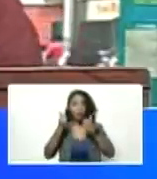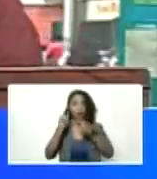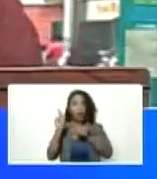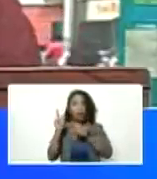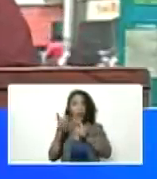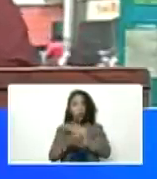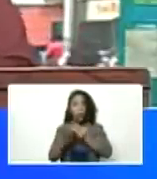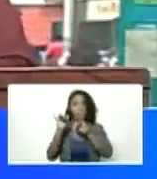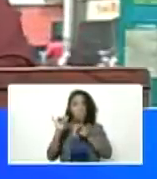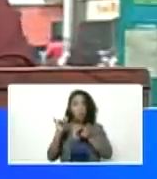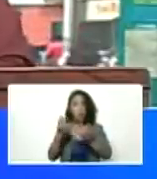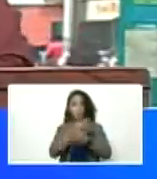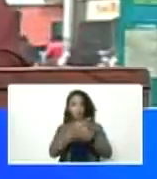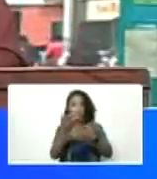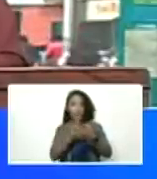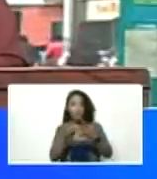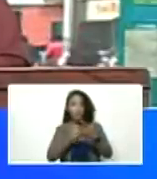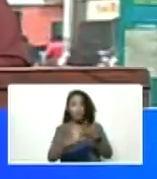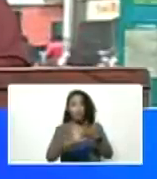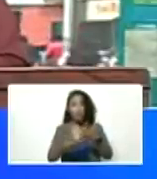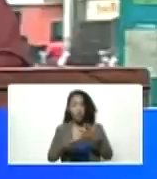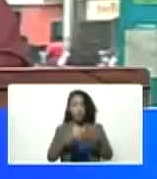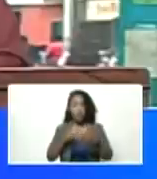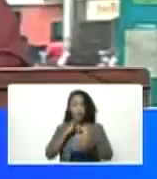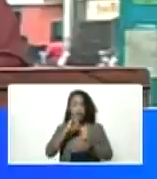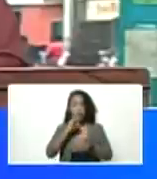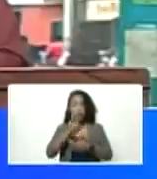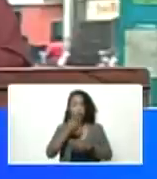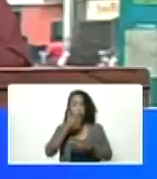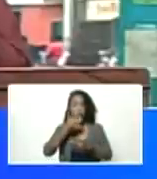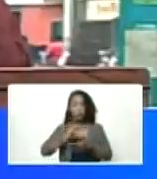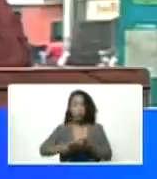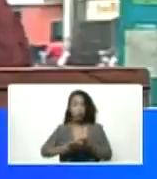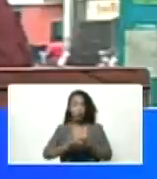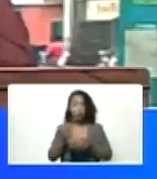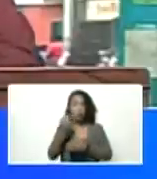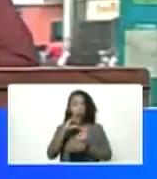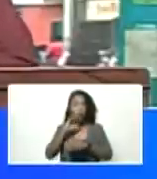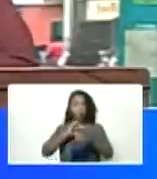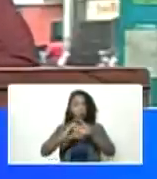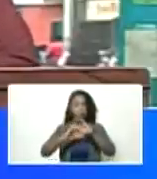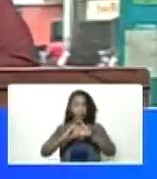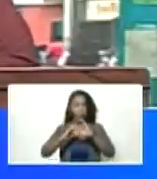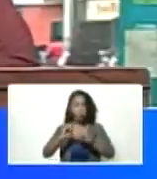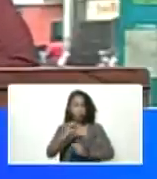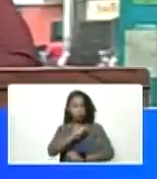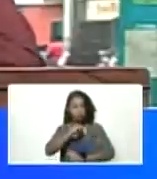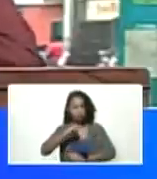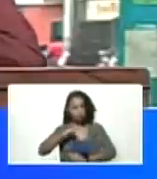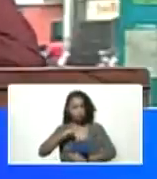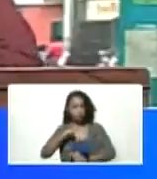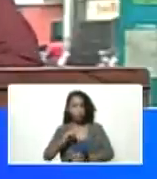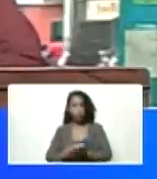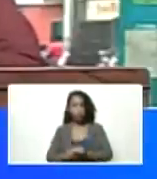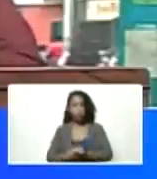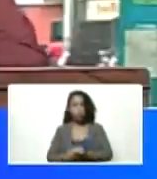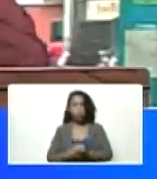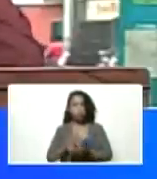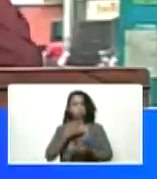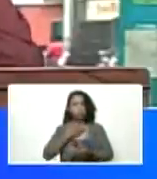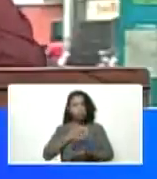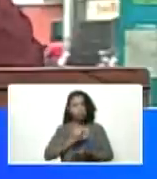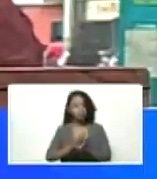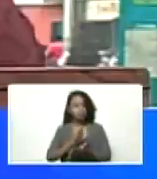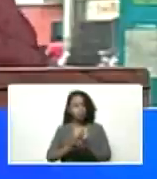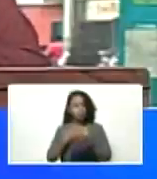él mismo me escribe en una nota, además de la conversación jovial